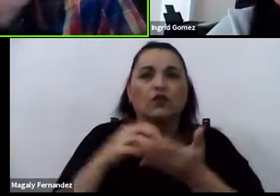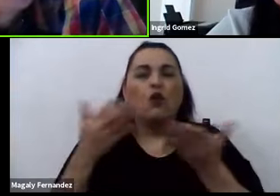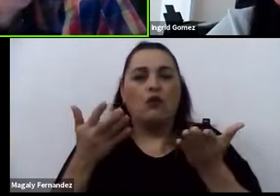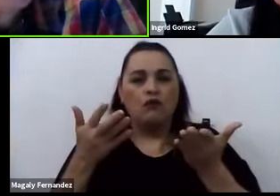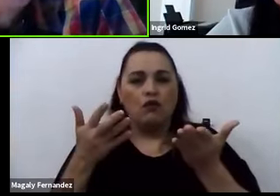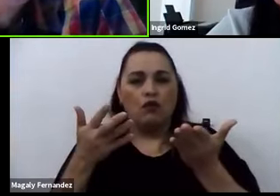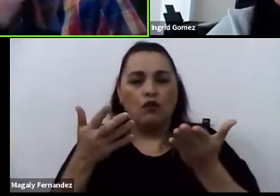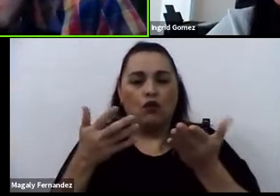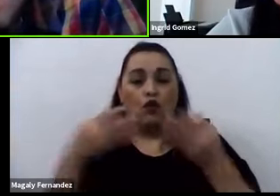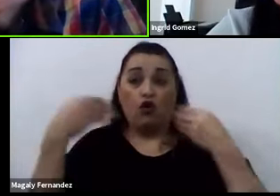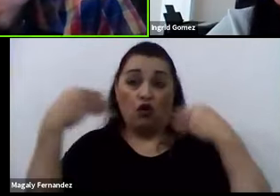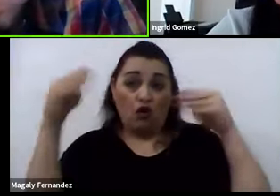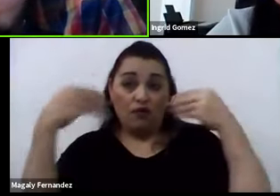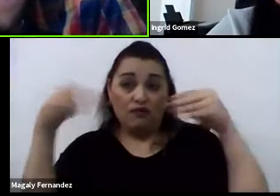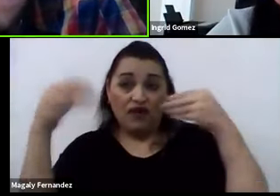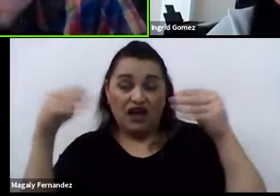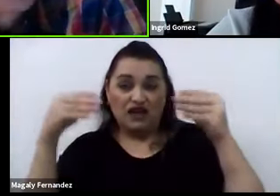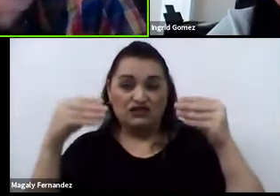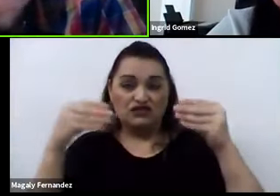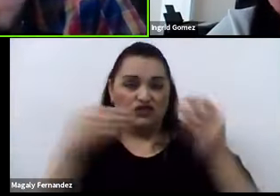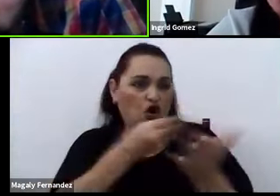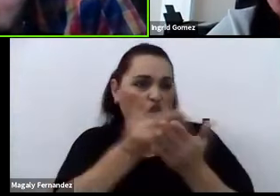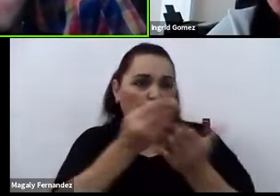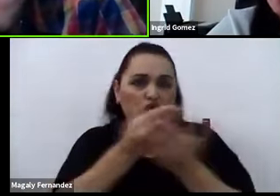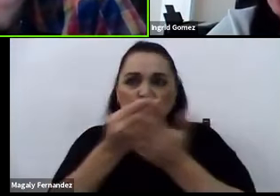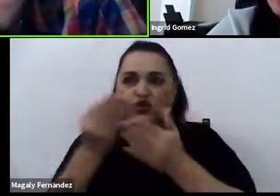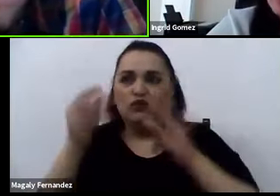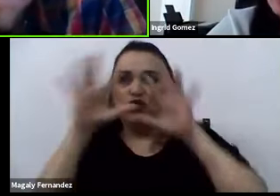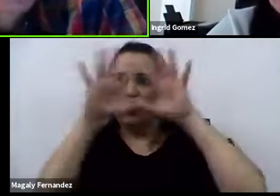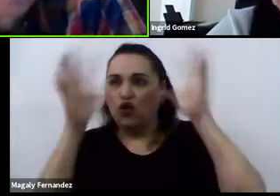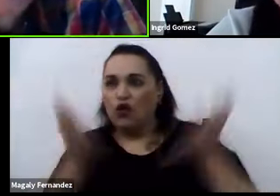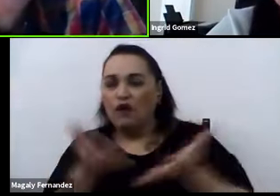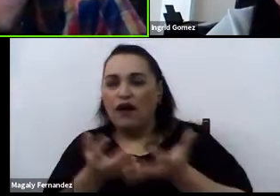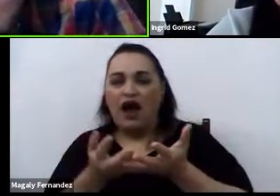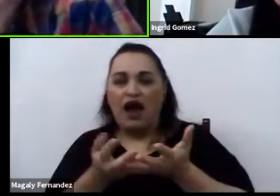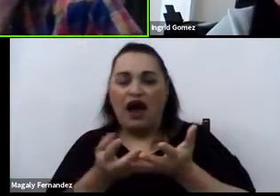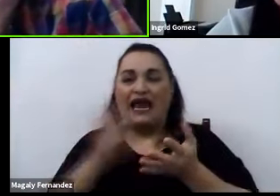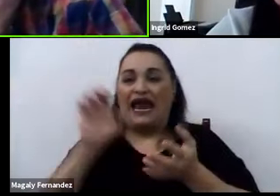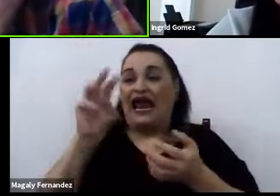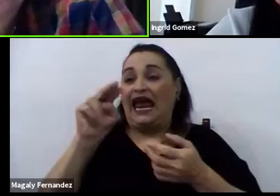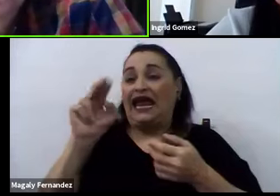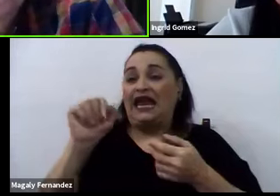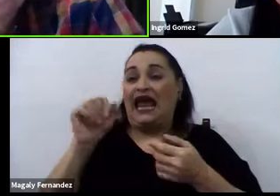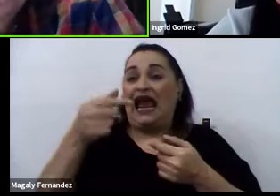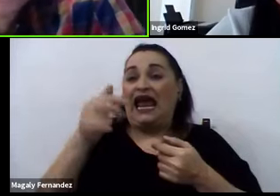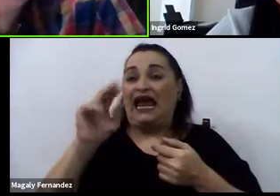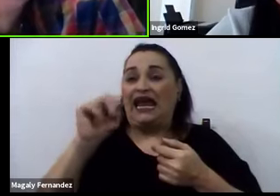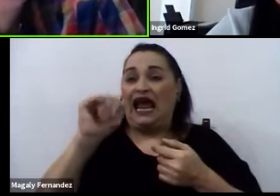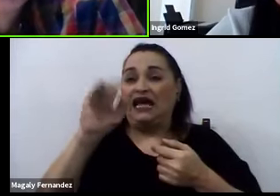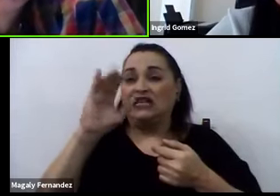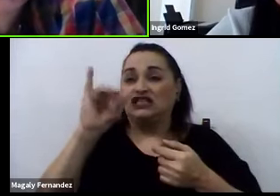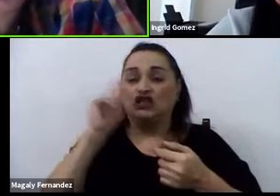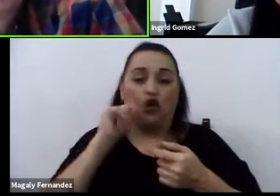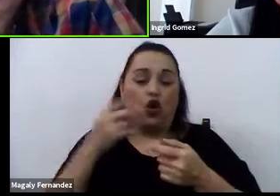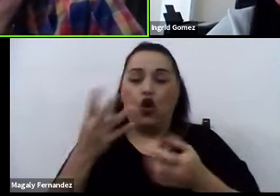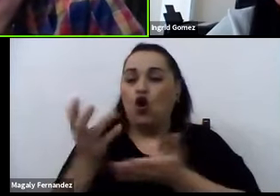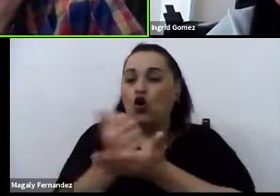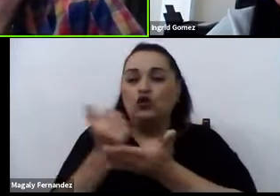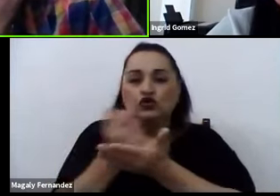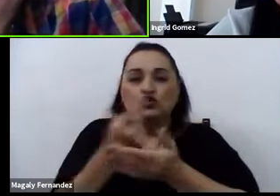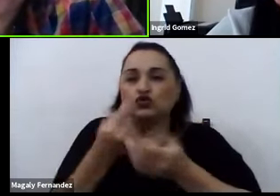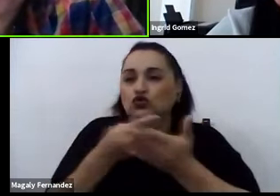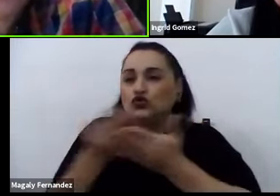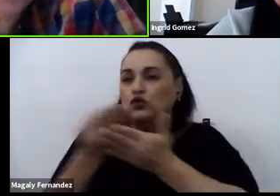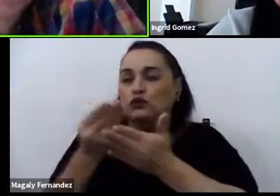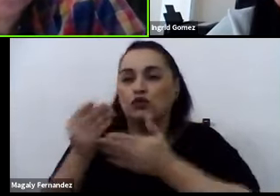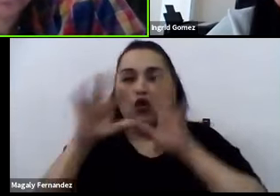el comercio, el consumo, el comercio global, el consumo, la enajenación por el consumo global, las formas de vida